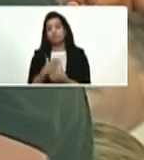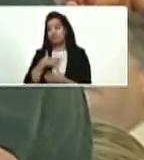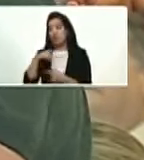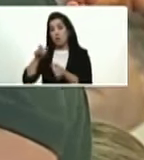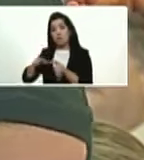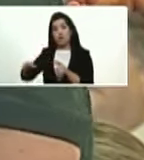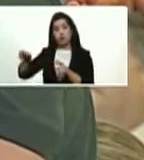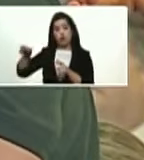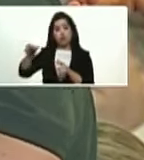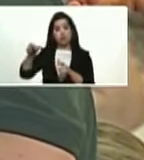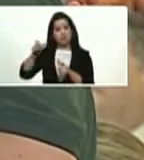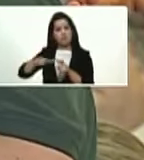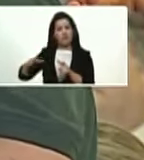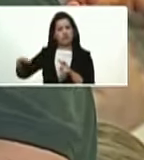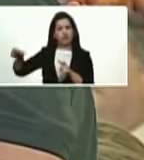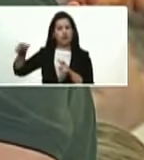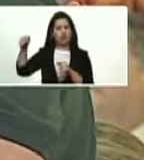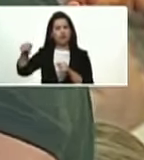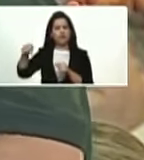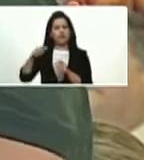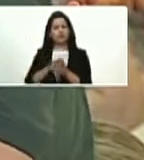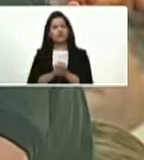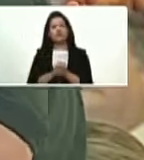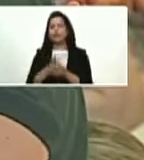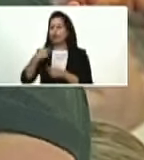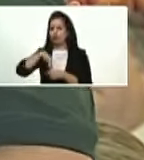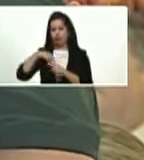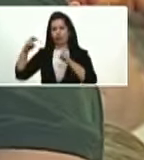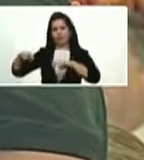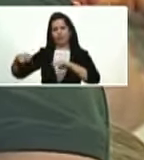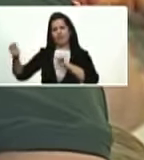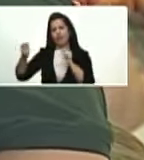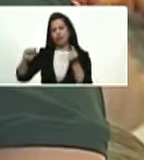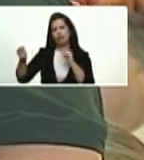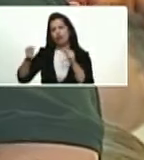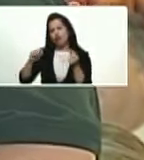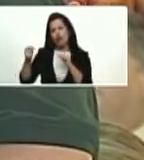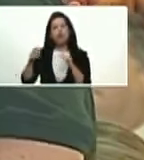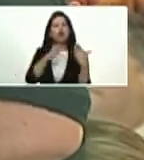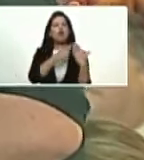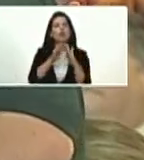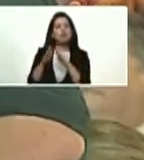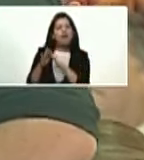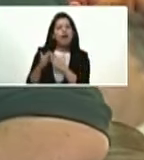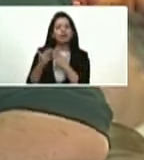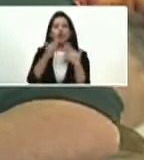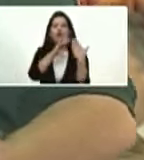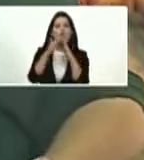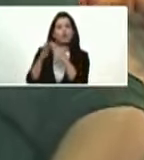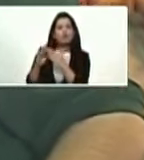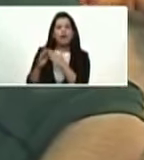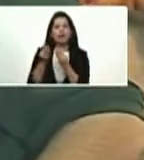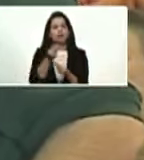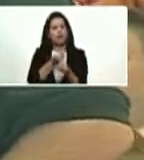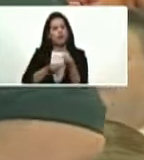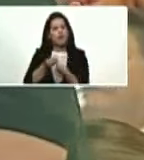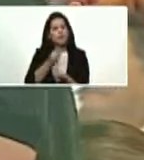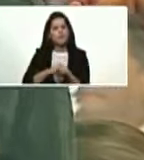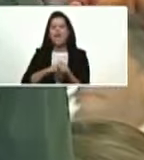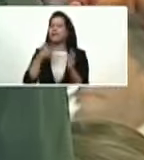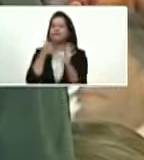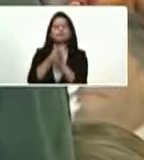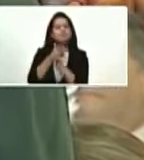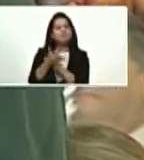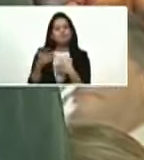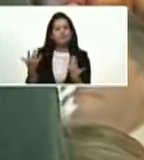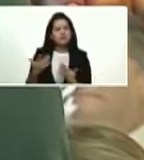decía, estábamos en la mesa de economía comunal. ¿Y qué es la economía comunal? Es el